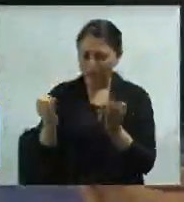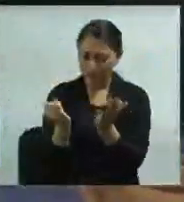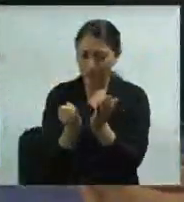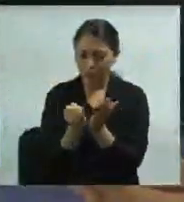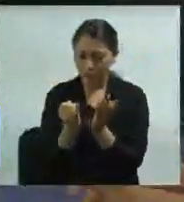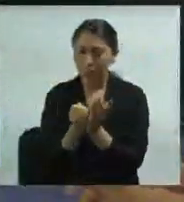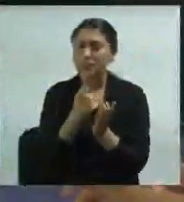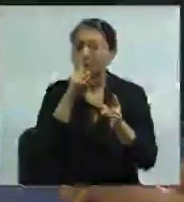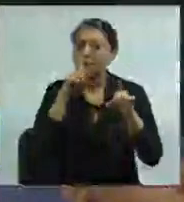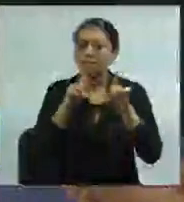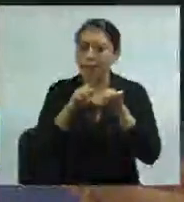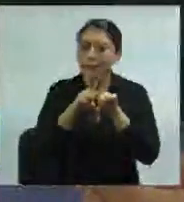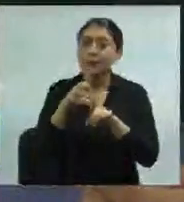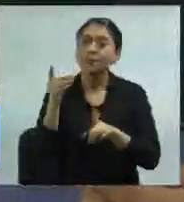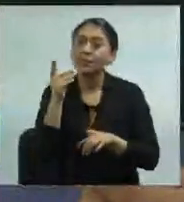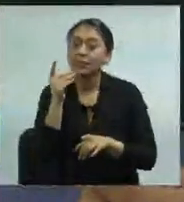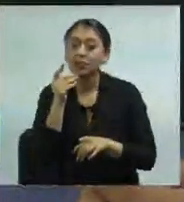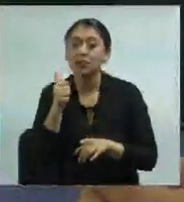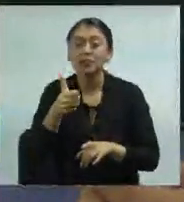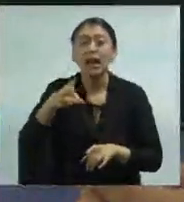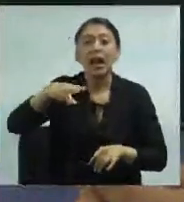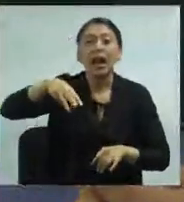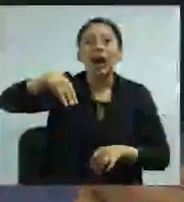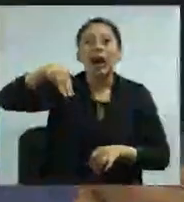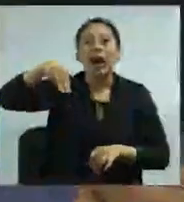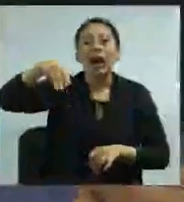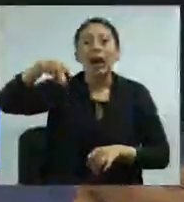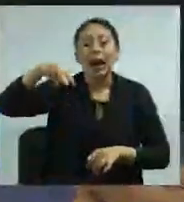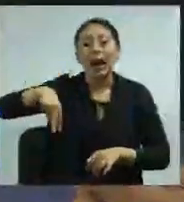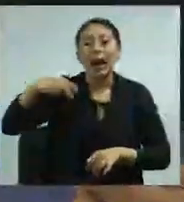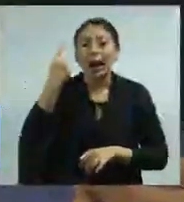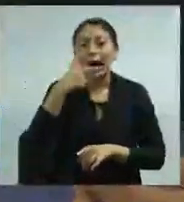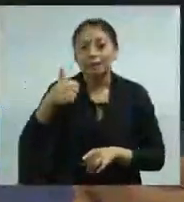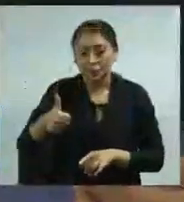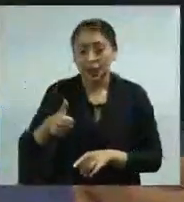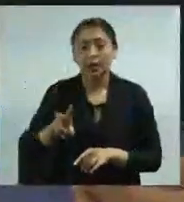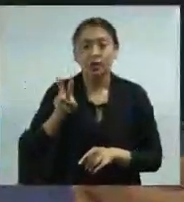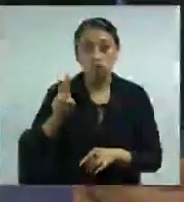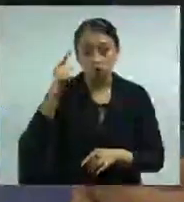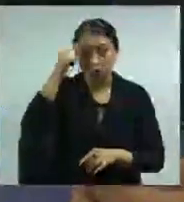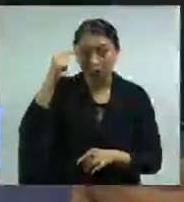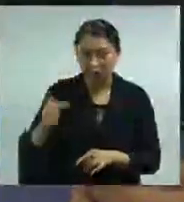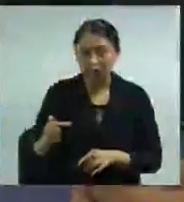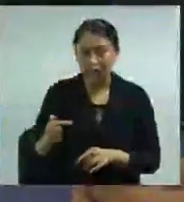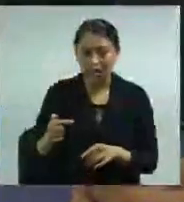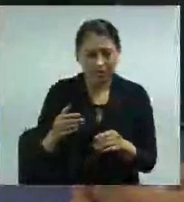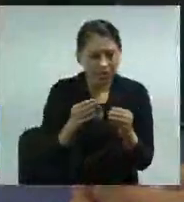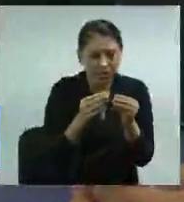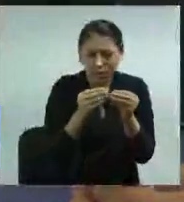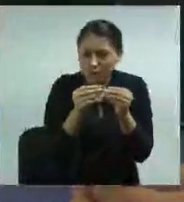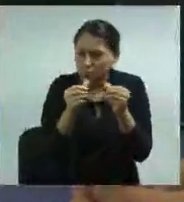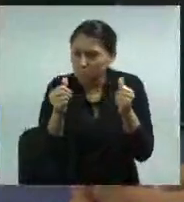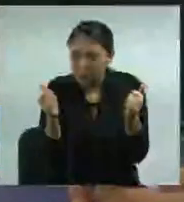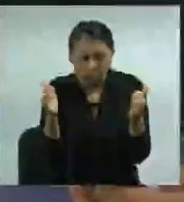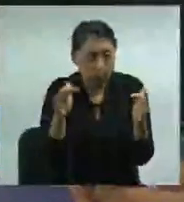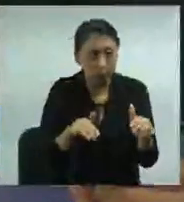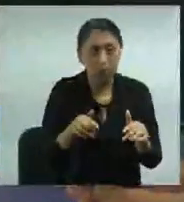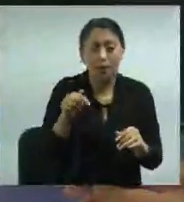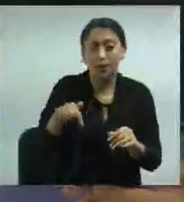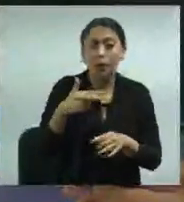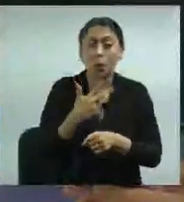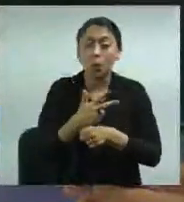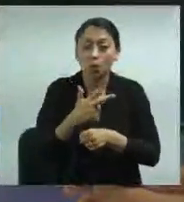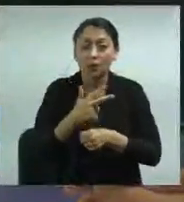las altas direcciones de AMSA. Vemos que llevamos 2 días de contaminación crucial en